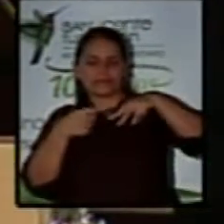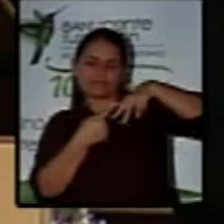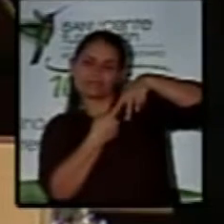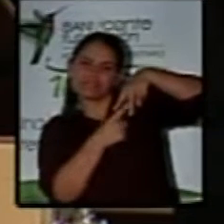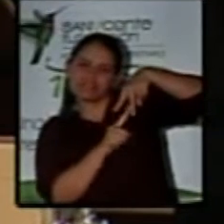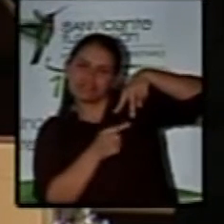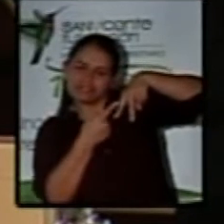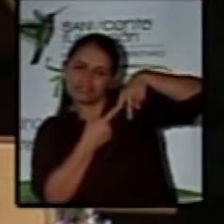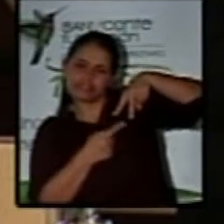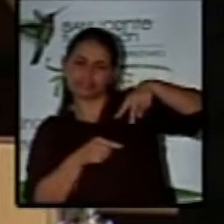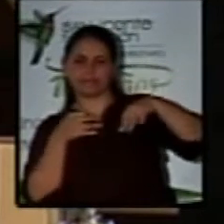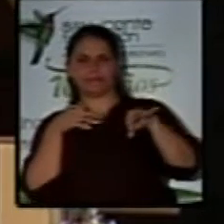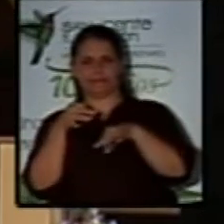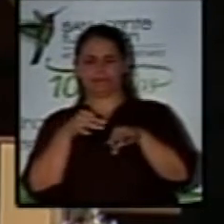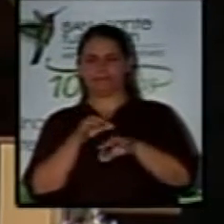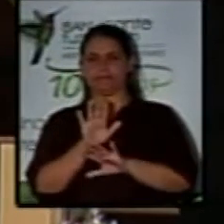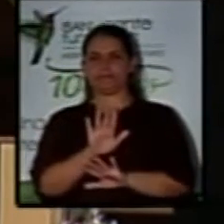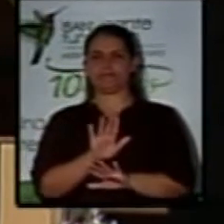venosa.